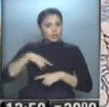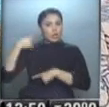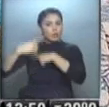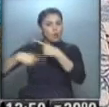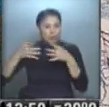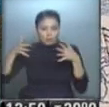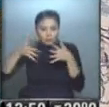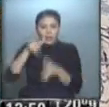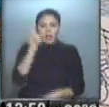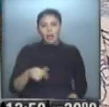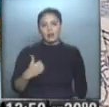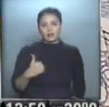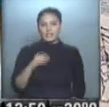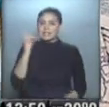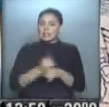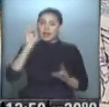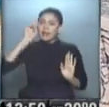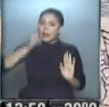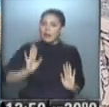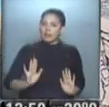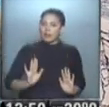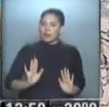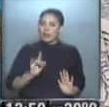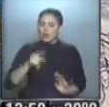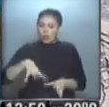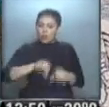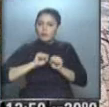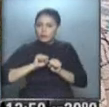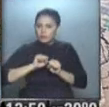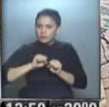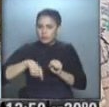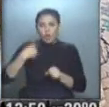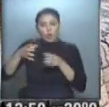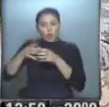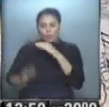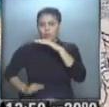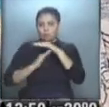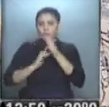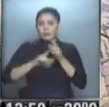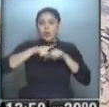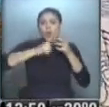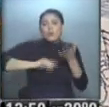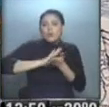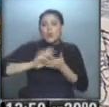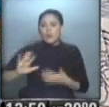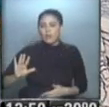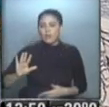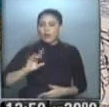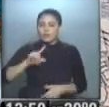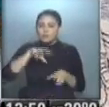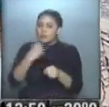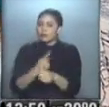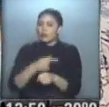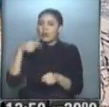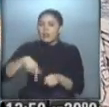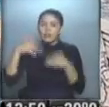la convergencia en el país, respetando siempre que no se apropien los grupos dominantes de las nuevas tecnologías. La convergencia es una